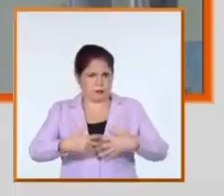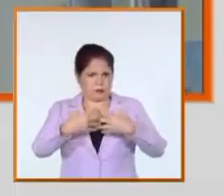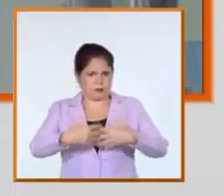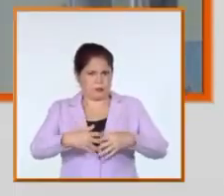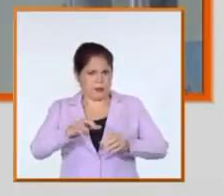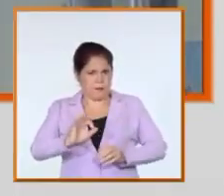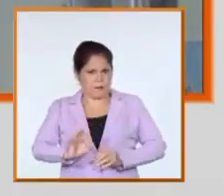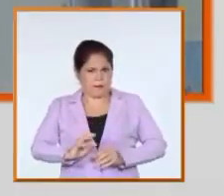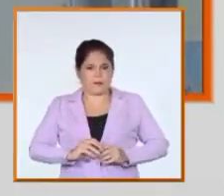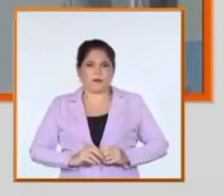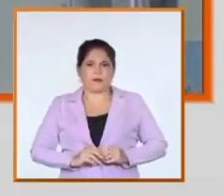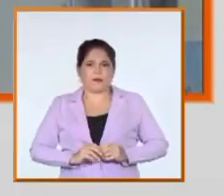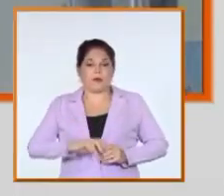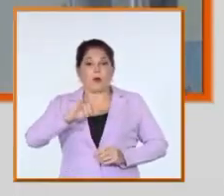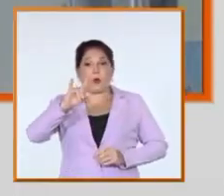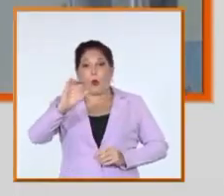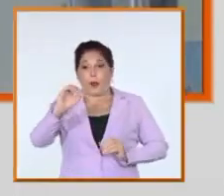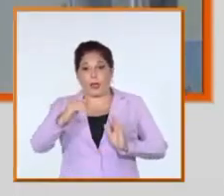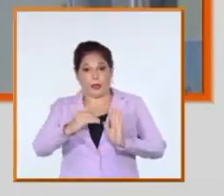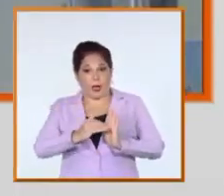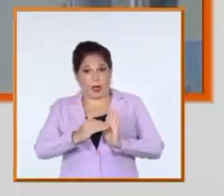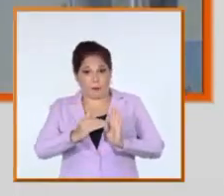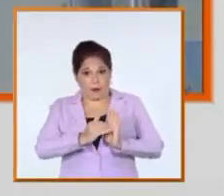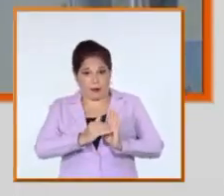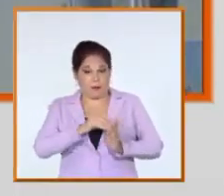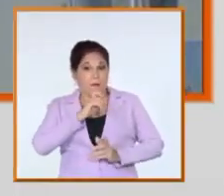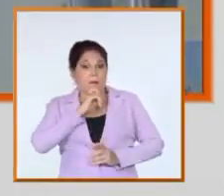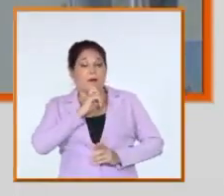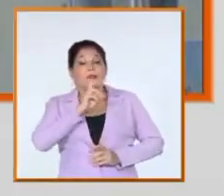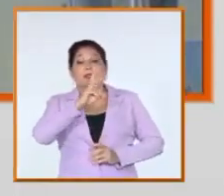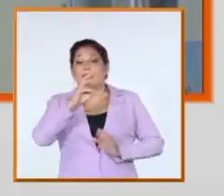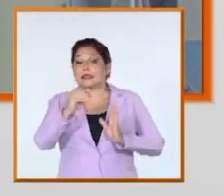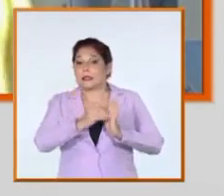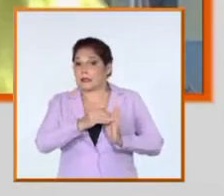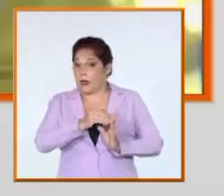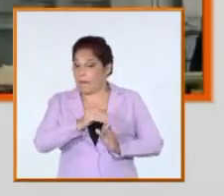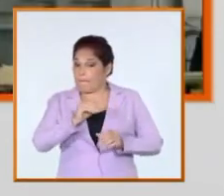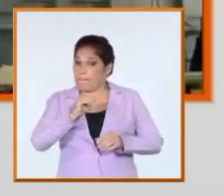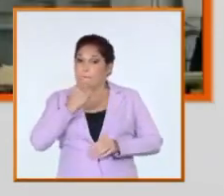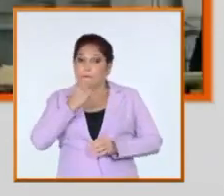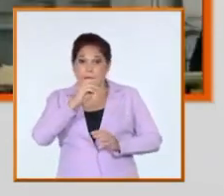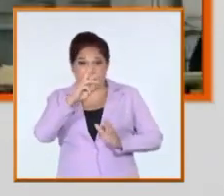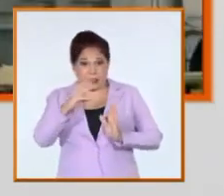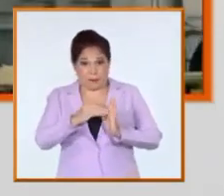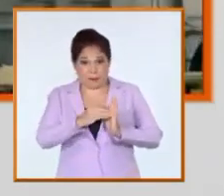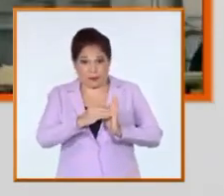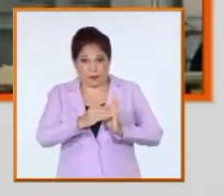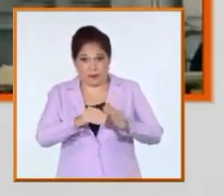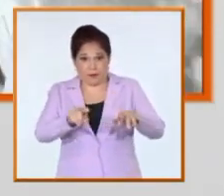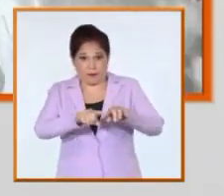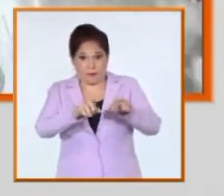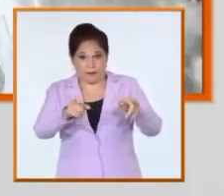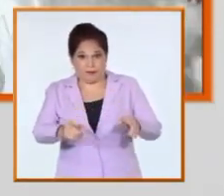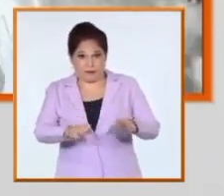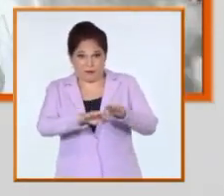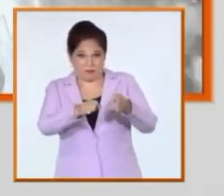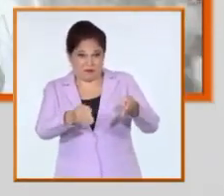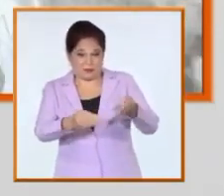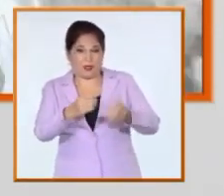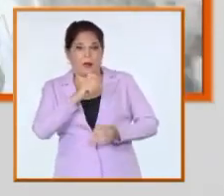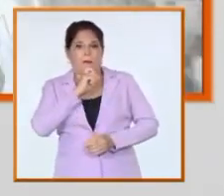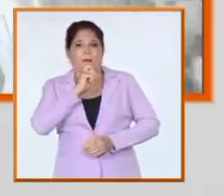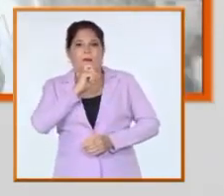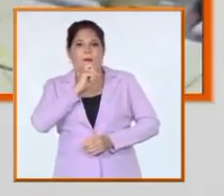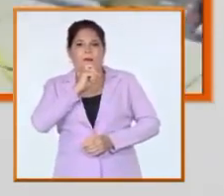producir 90.000 piezas a 300.000 piezas de muebles sanitario Y esa planta Entonces estaría en el Oriente